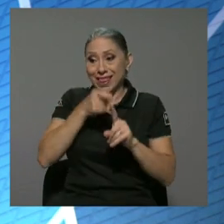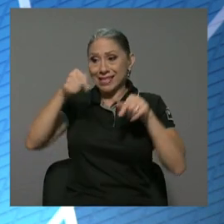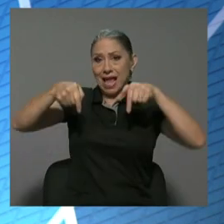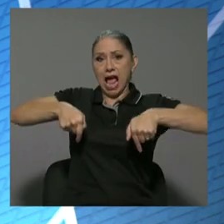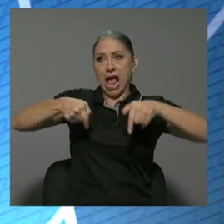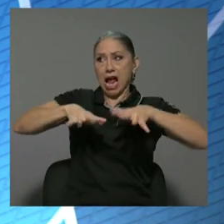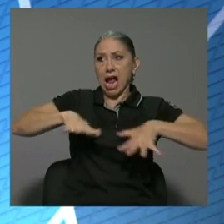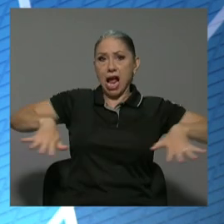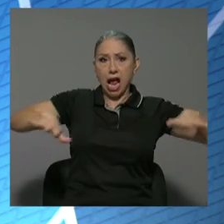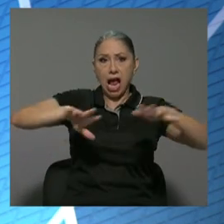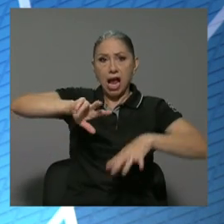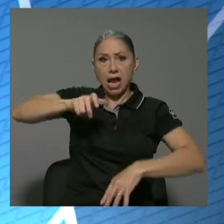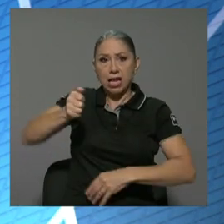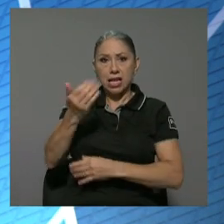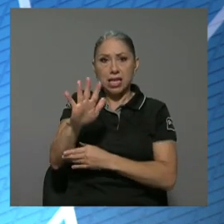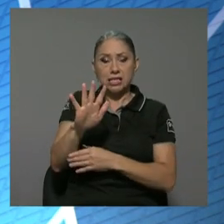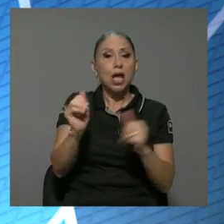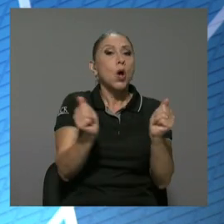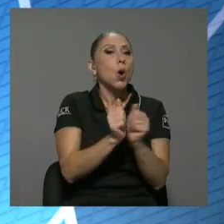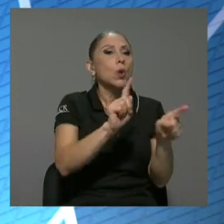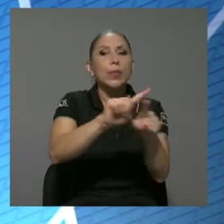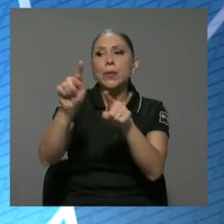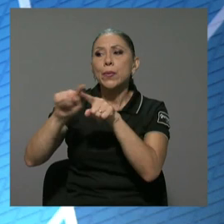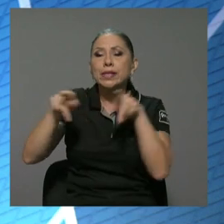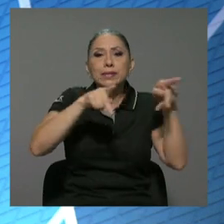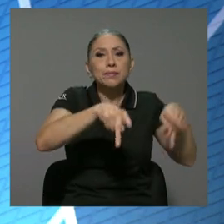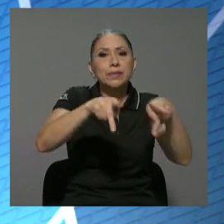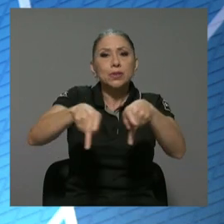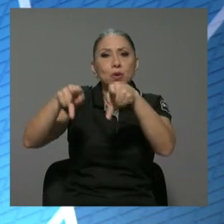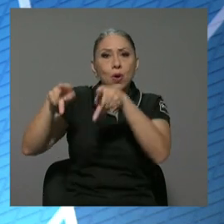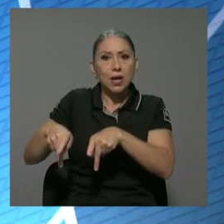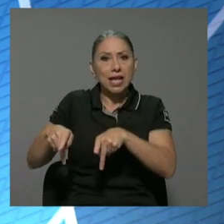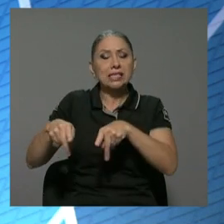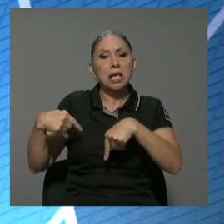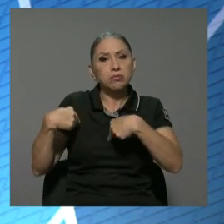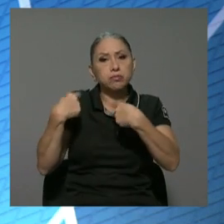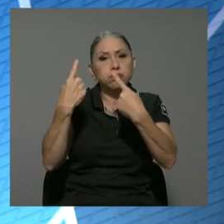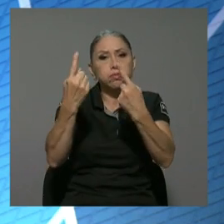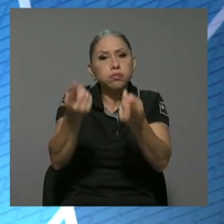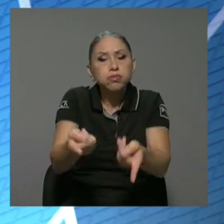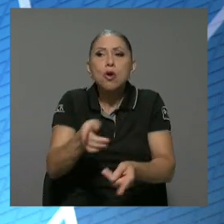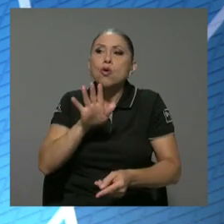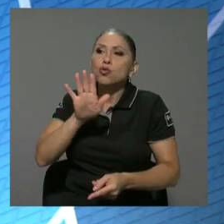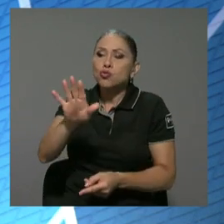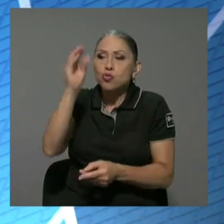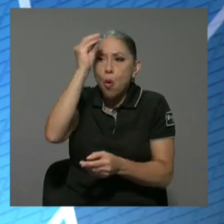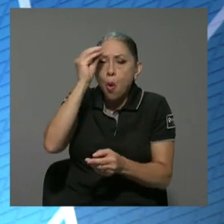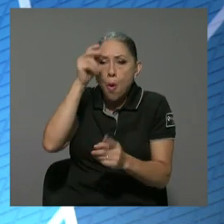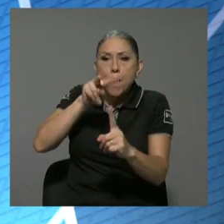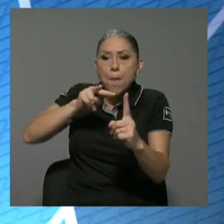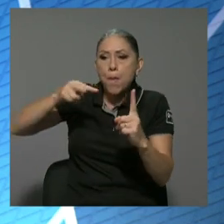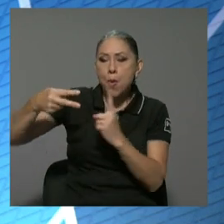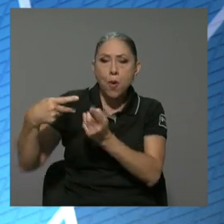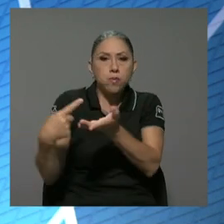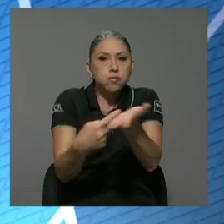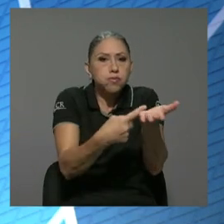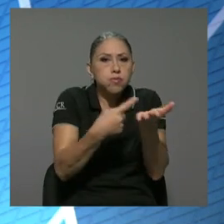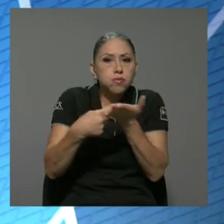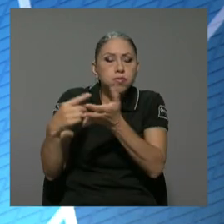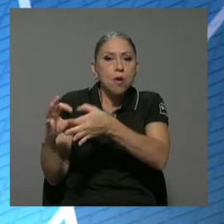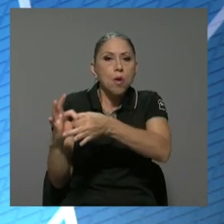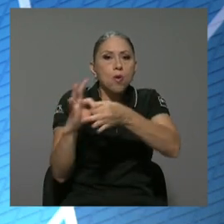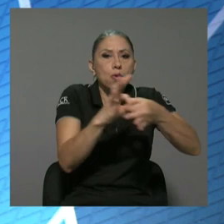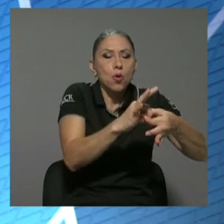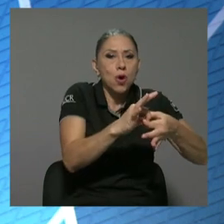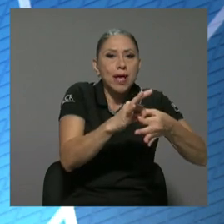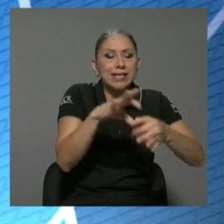estudio con diversas voces que a lo largo del día nos estarán brindando perspectiva y contextualización sobre la